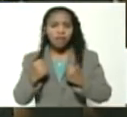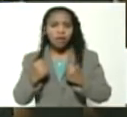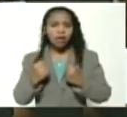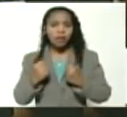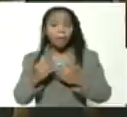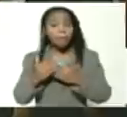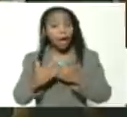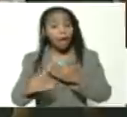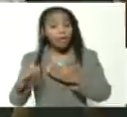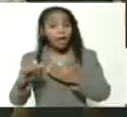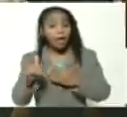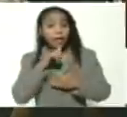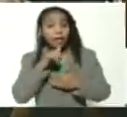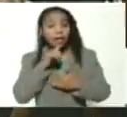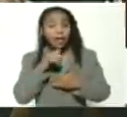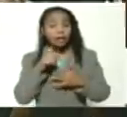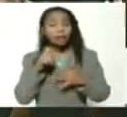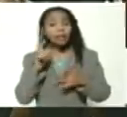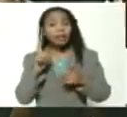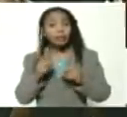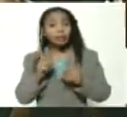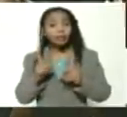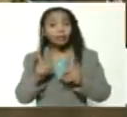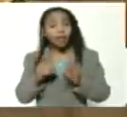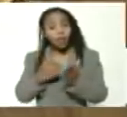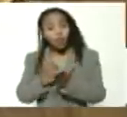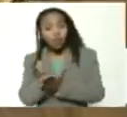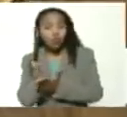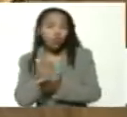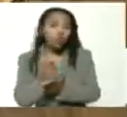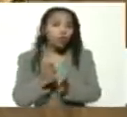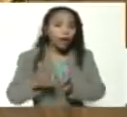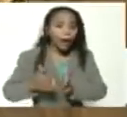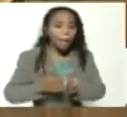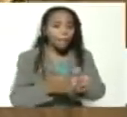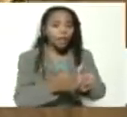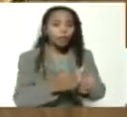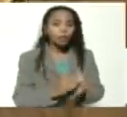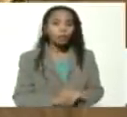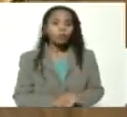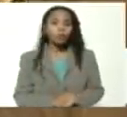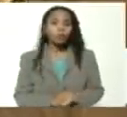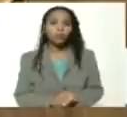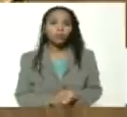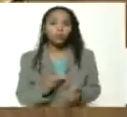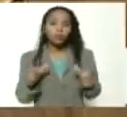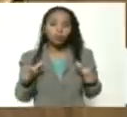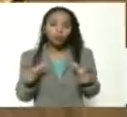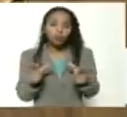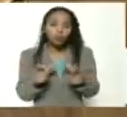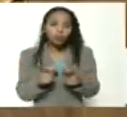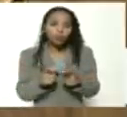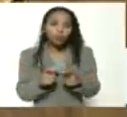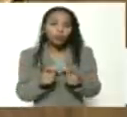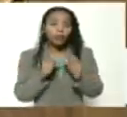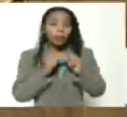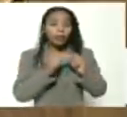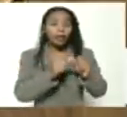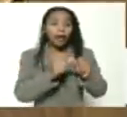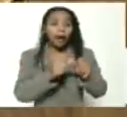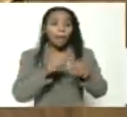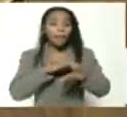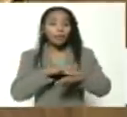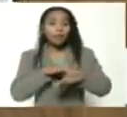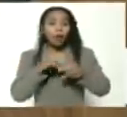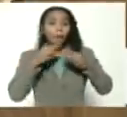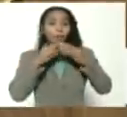allá de quienes han lamentablemente desviado el camino, que son la minoría, de mantener el Ministerio Público